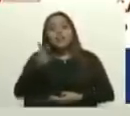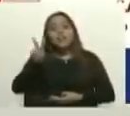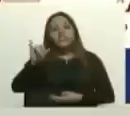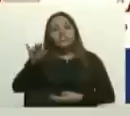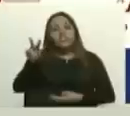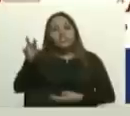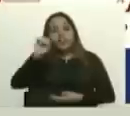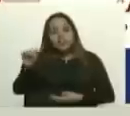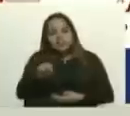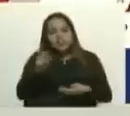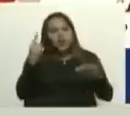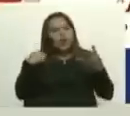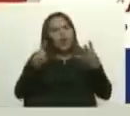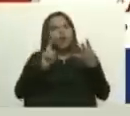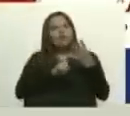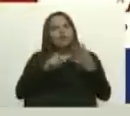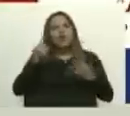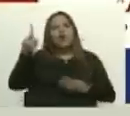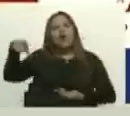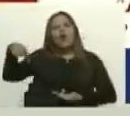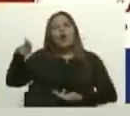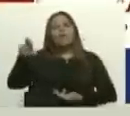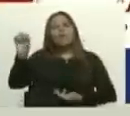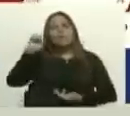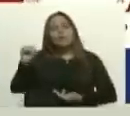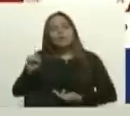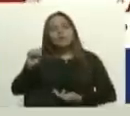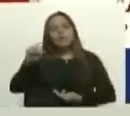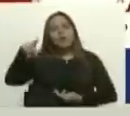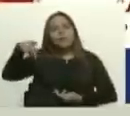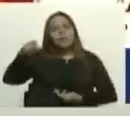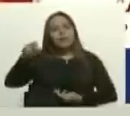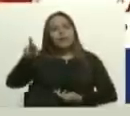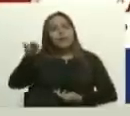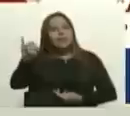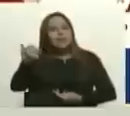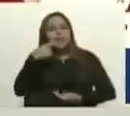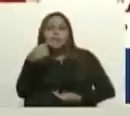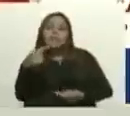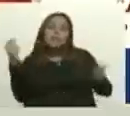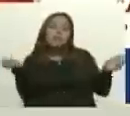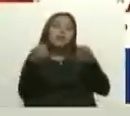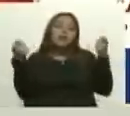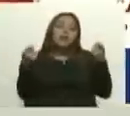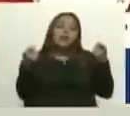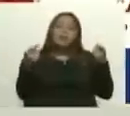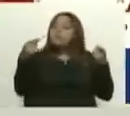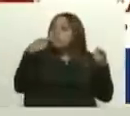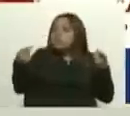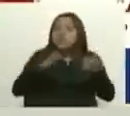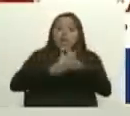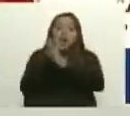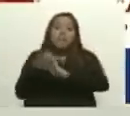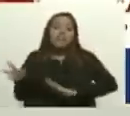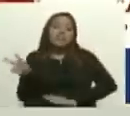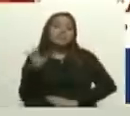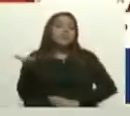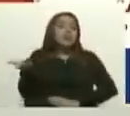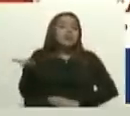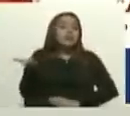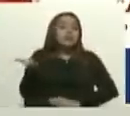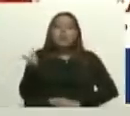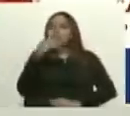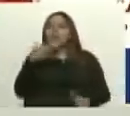Prosperi, todos ellos, ¿de qué hablan en su campaña? Del colapso. No hay